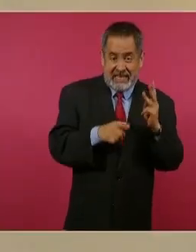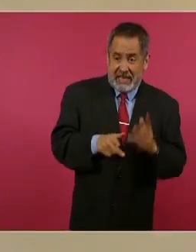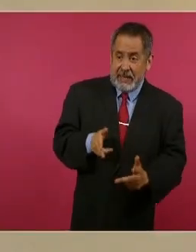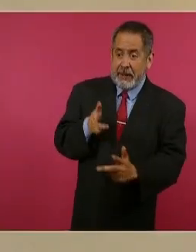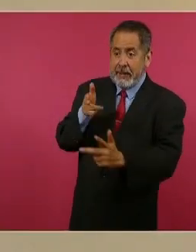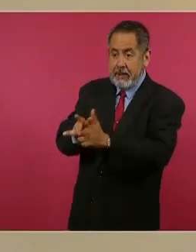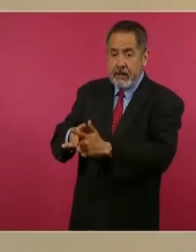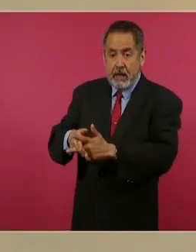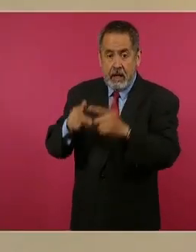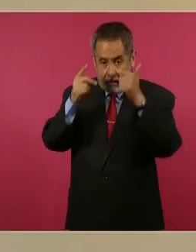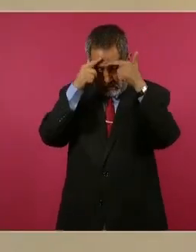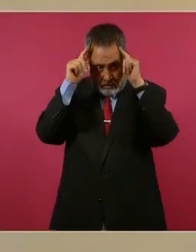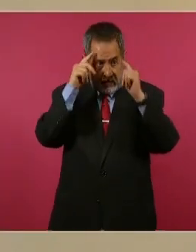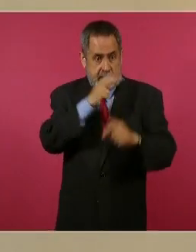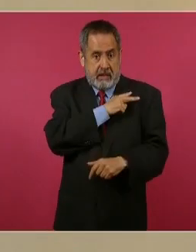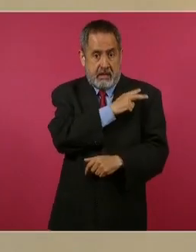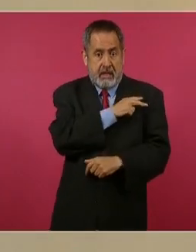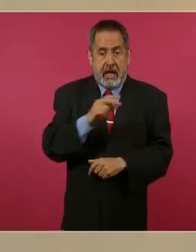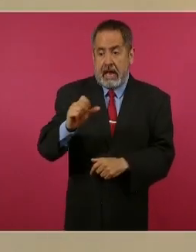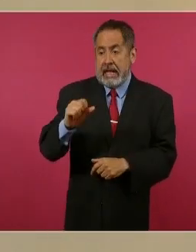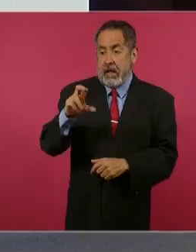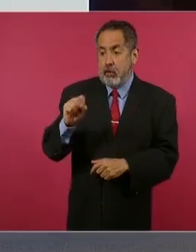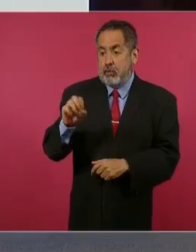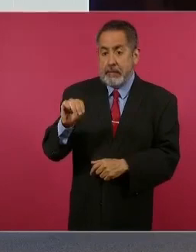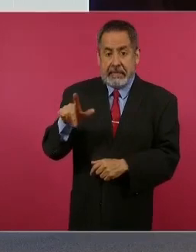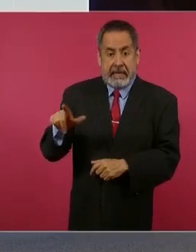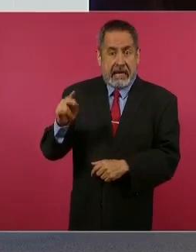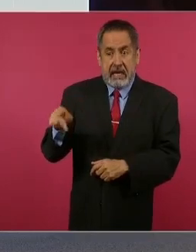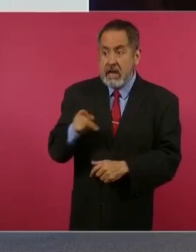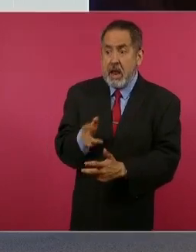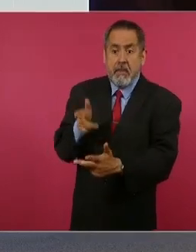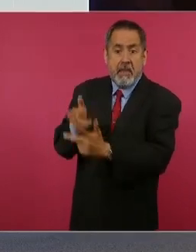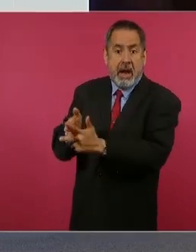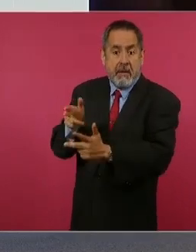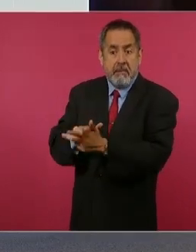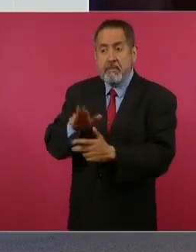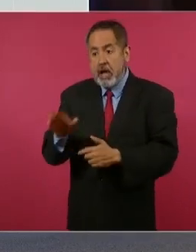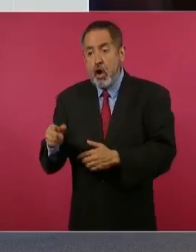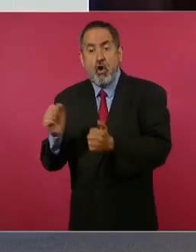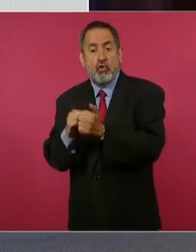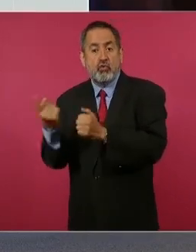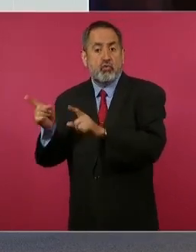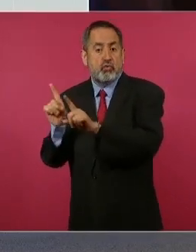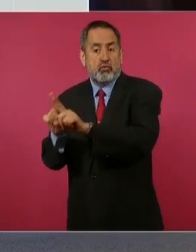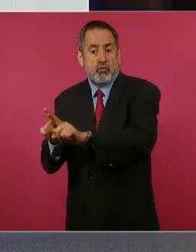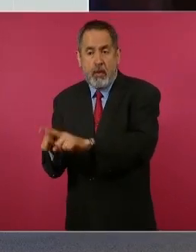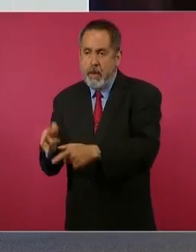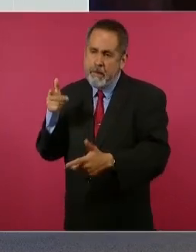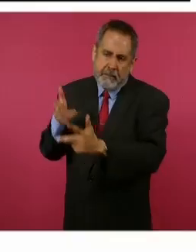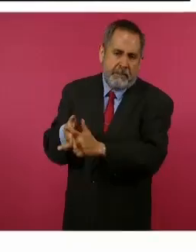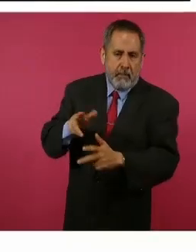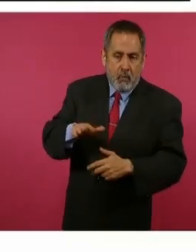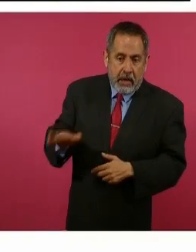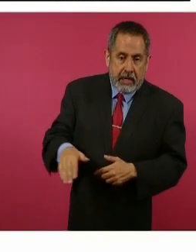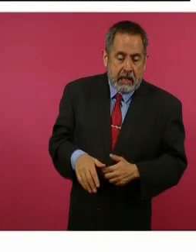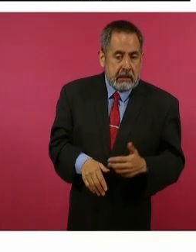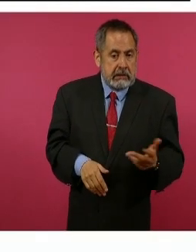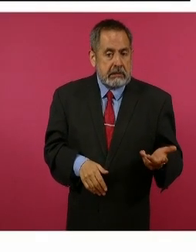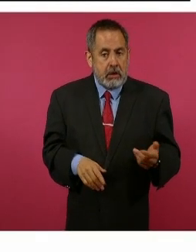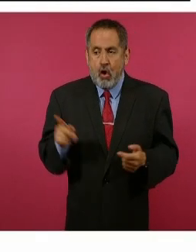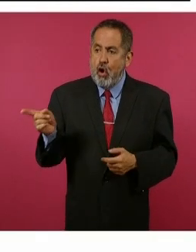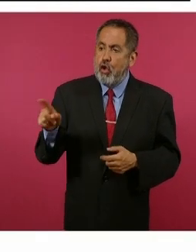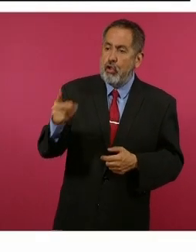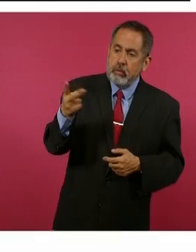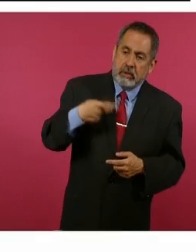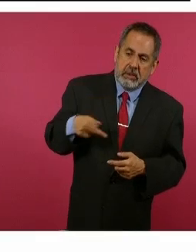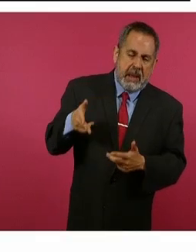vicealmirante Carlos Miguel N. y uno de sus escoltas, así como el homicidio en grave tentativa de otras dos